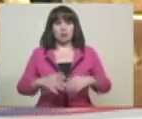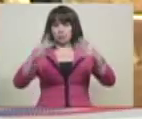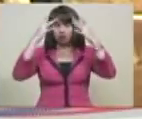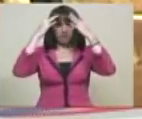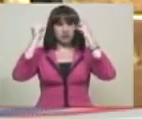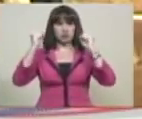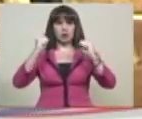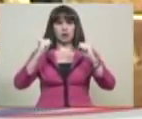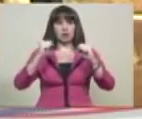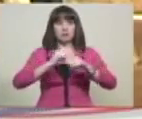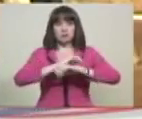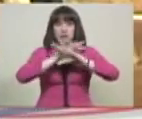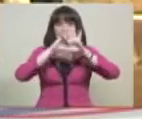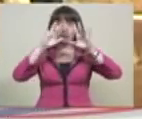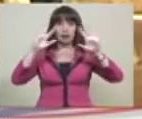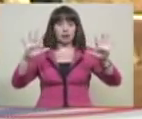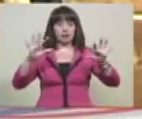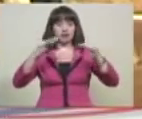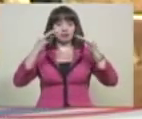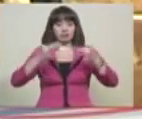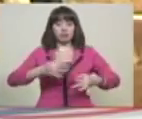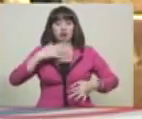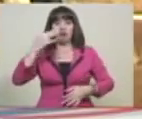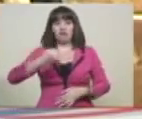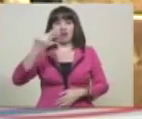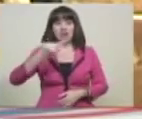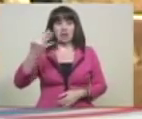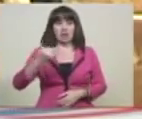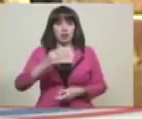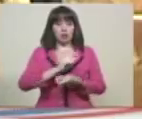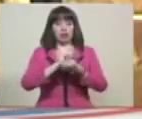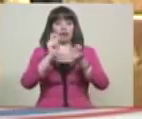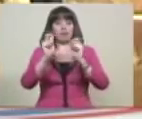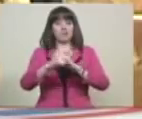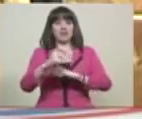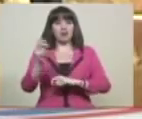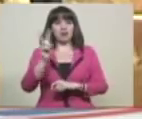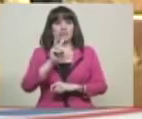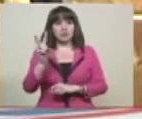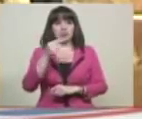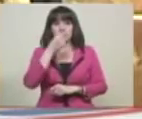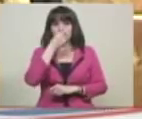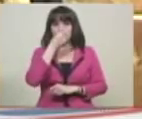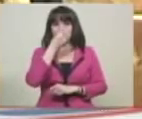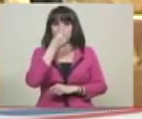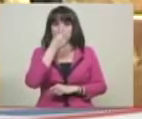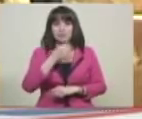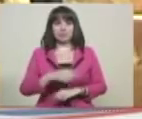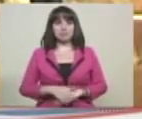profesional, transparente y certero que se haya creado en la historia cambiaria de Venezuela, el DICOM.